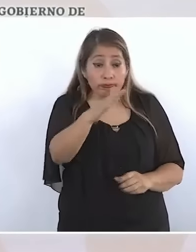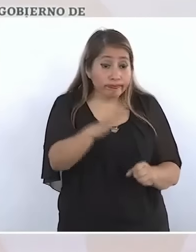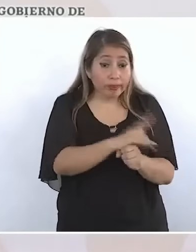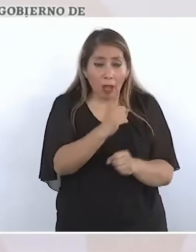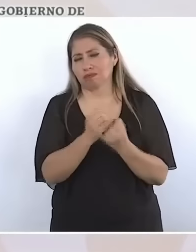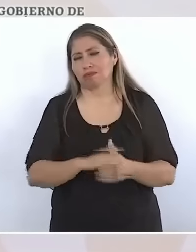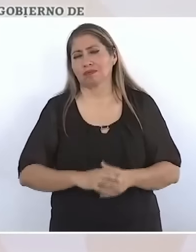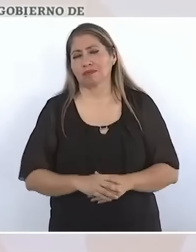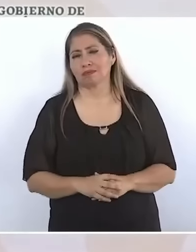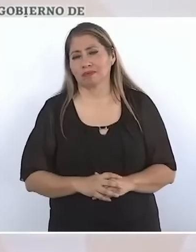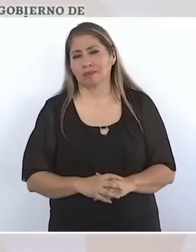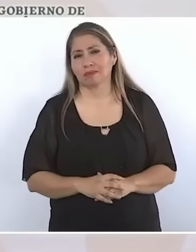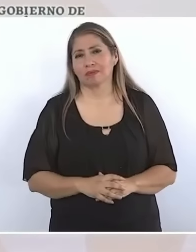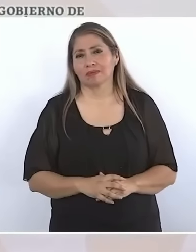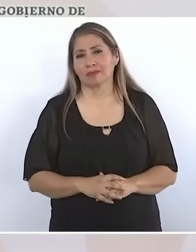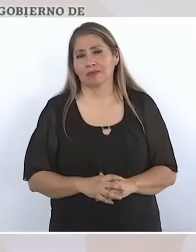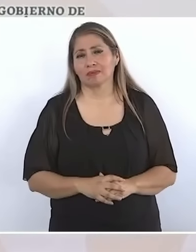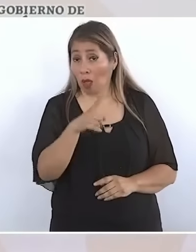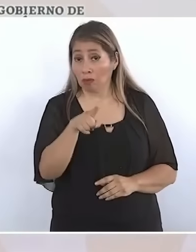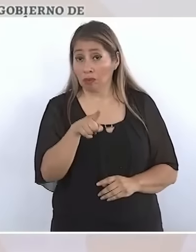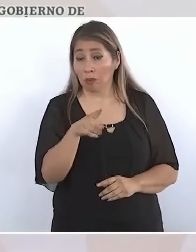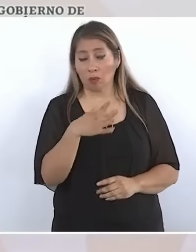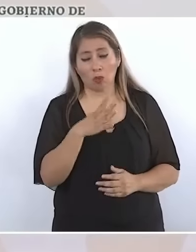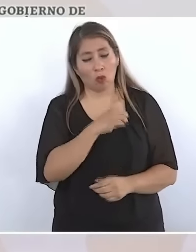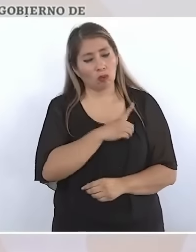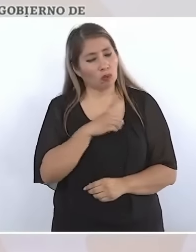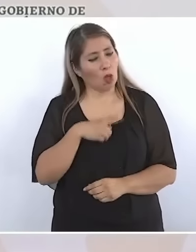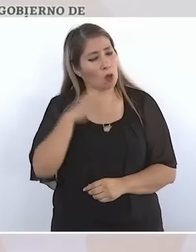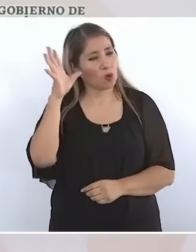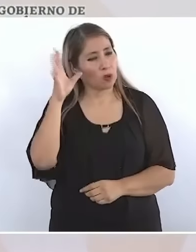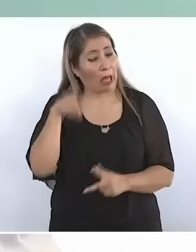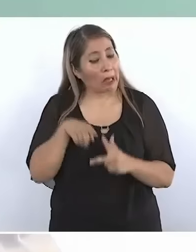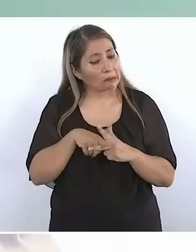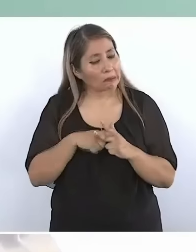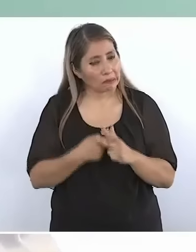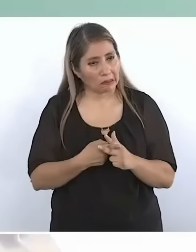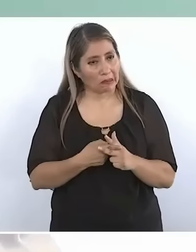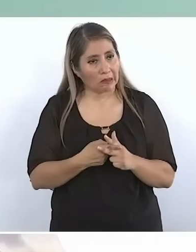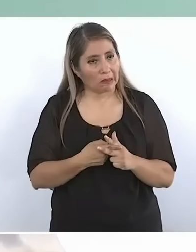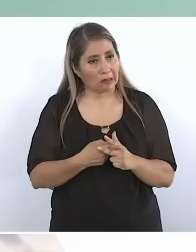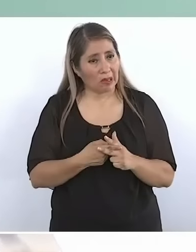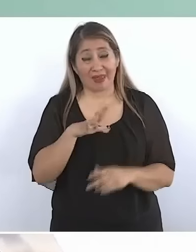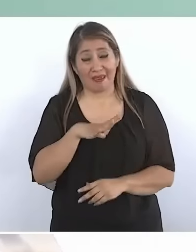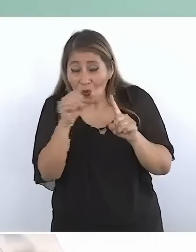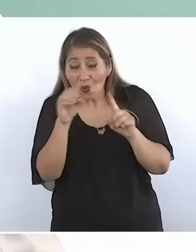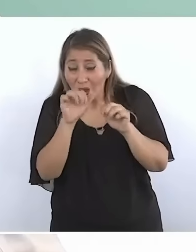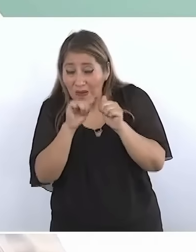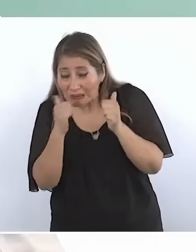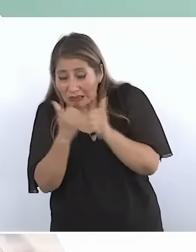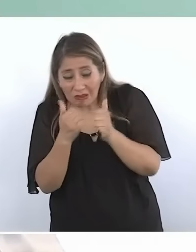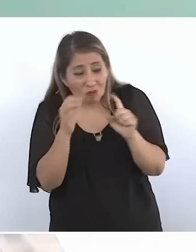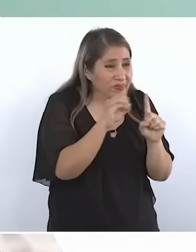pero también no hay que olvidarlo. Acuérdense que al inicio habían organizaciones